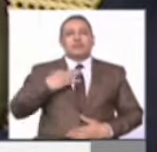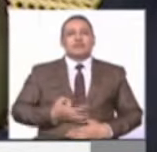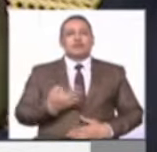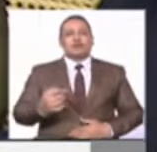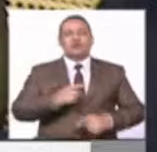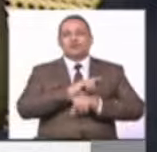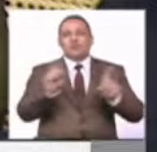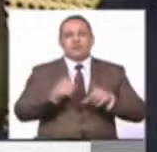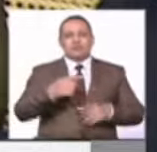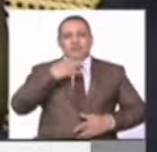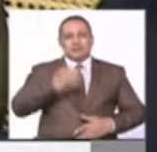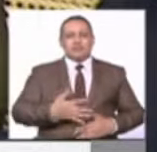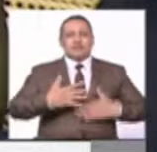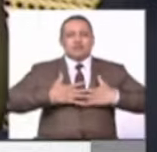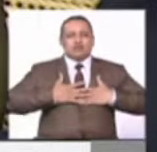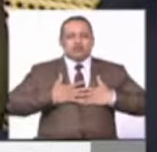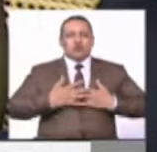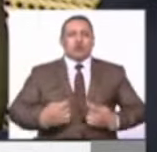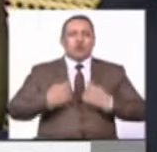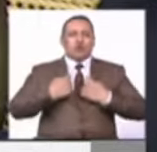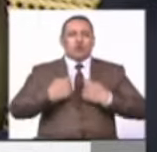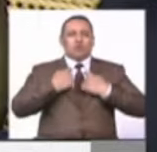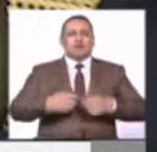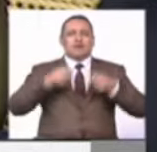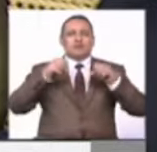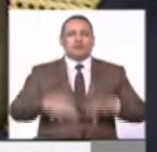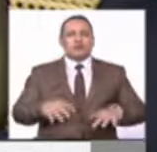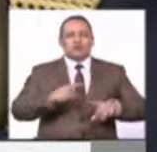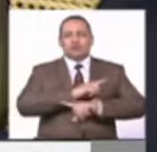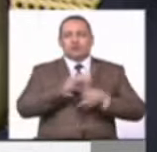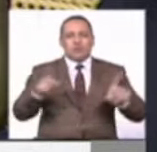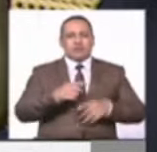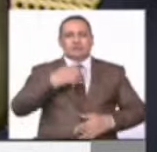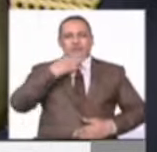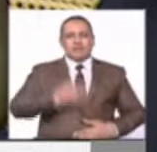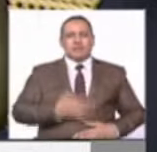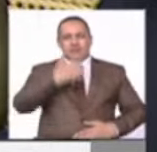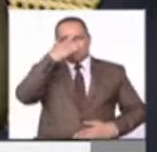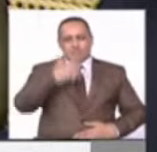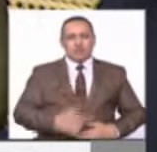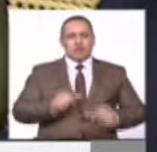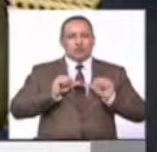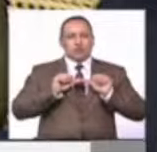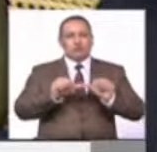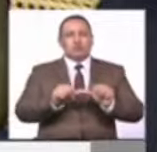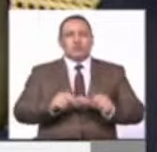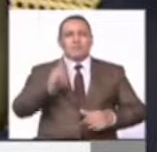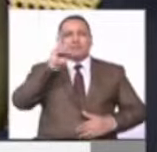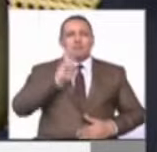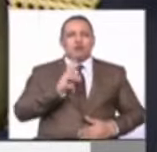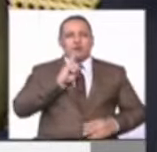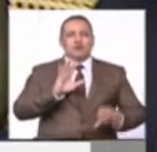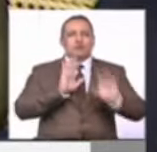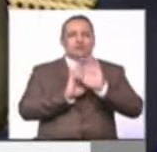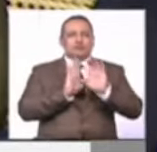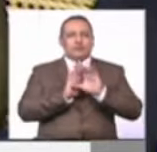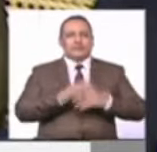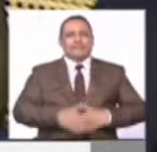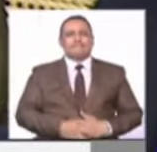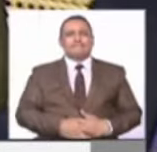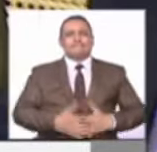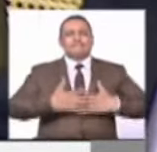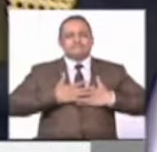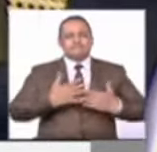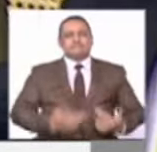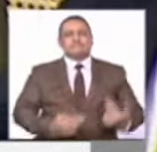No es cierto que yo esté obligada a renunciar No es cierto que mi permanencia Viole la Constitución mi